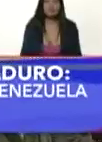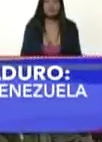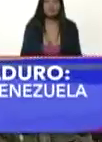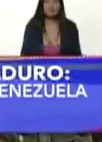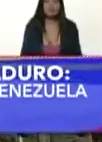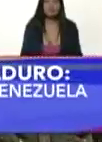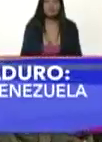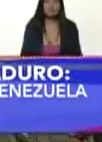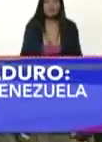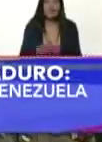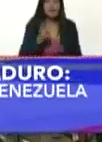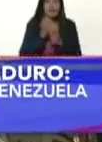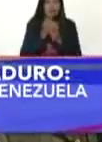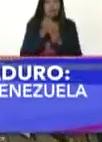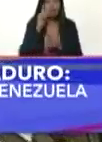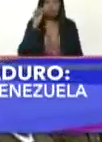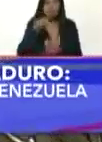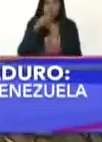Es un reto, ¿no?